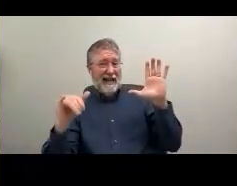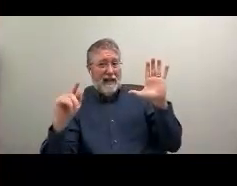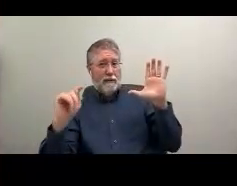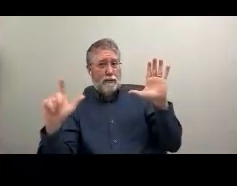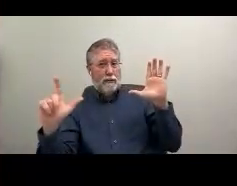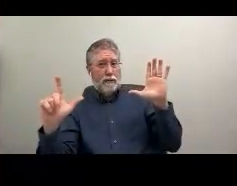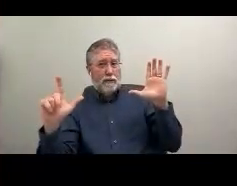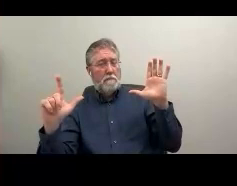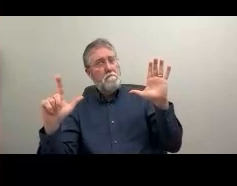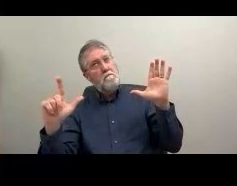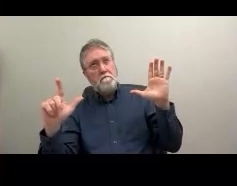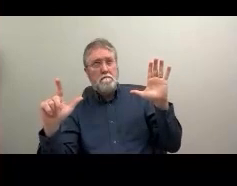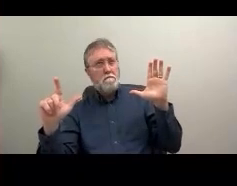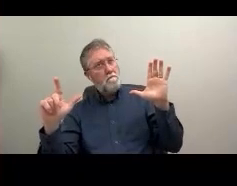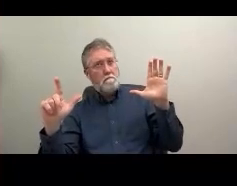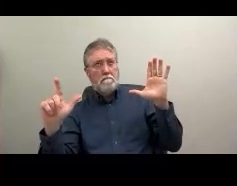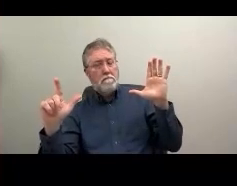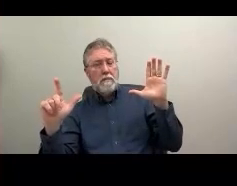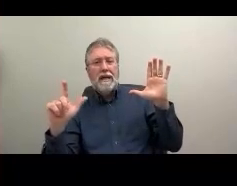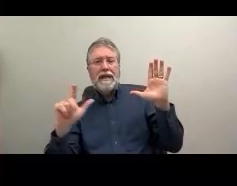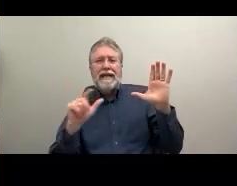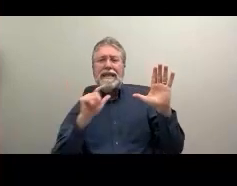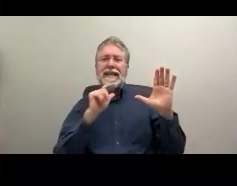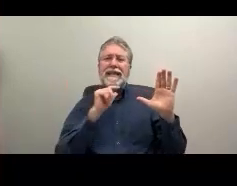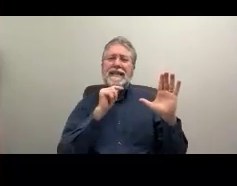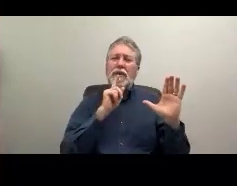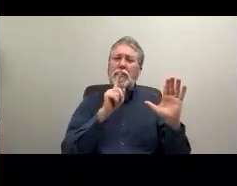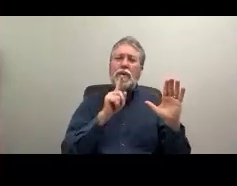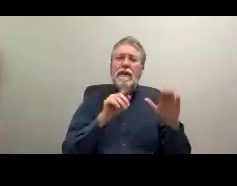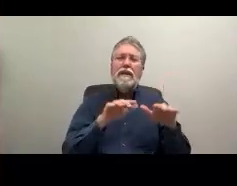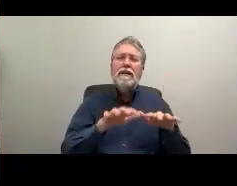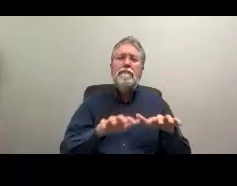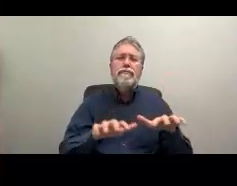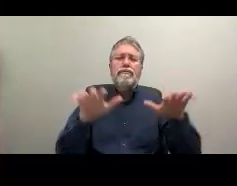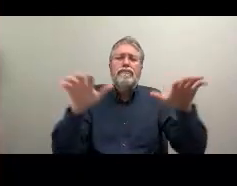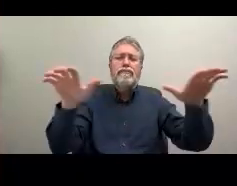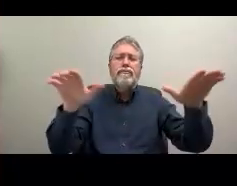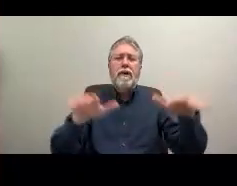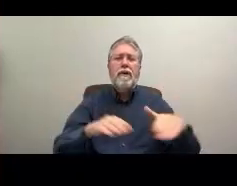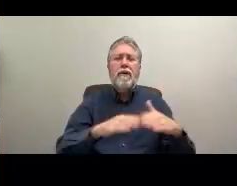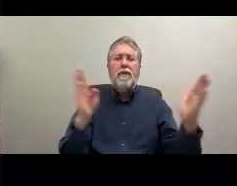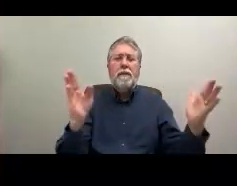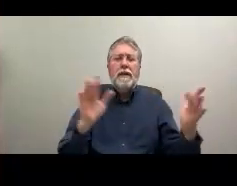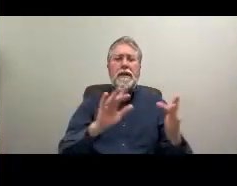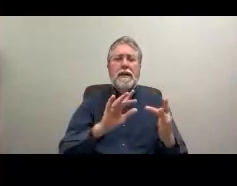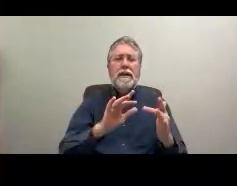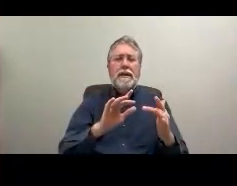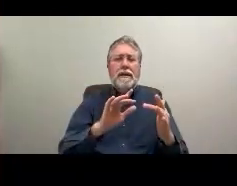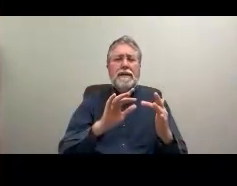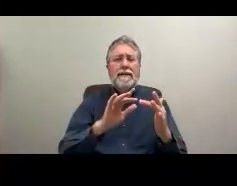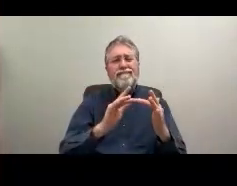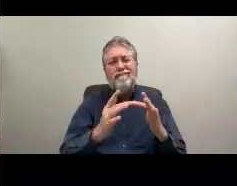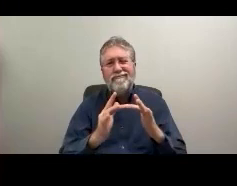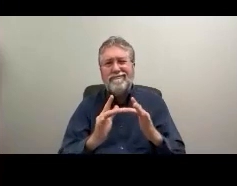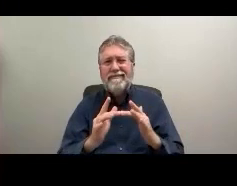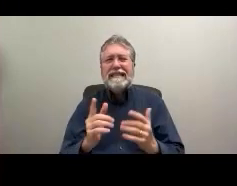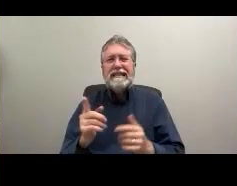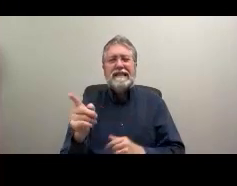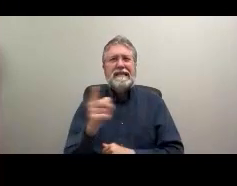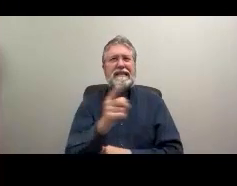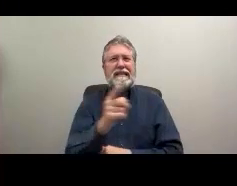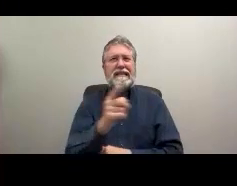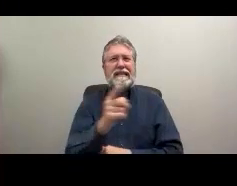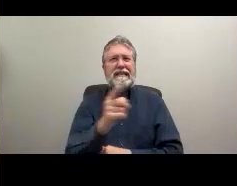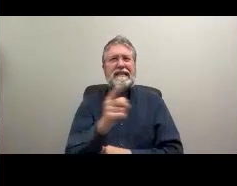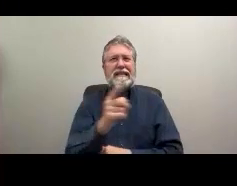en un sitio web para el público en general. Es un poco complicado entender eso, es decir,